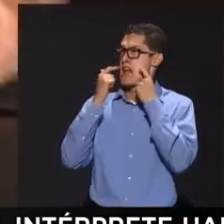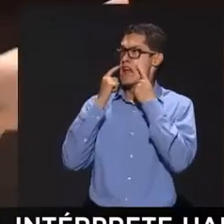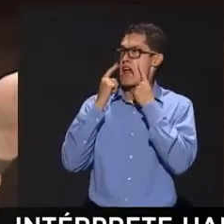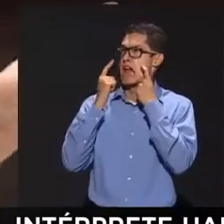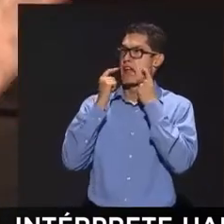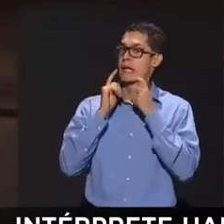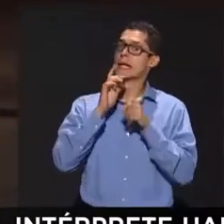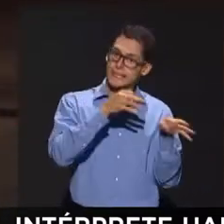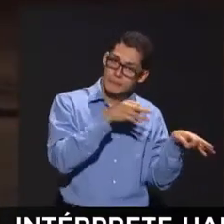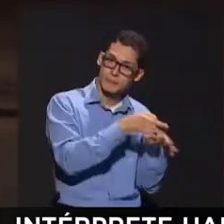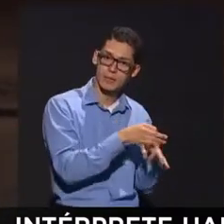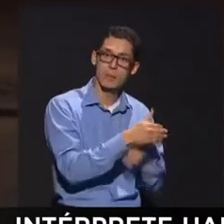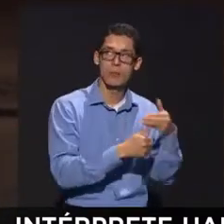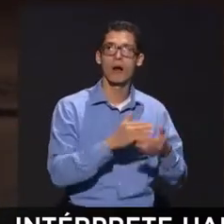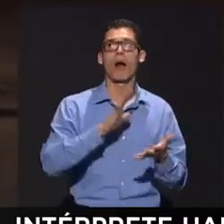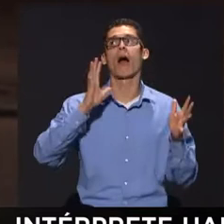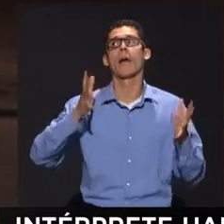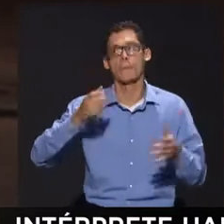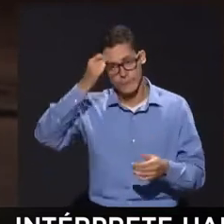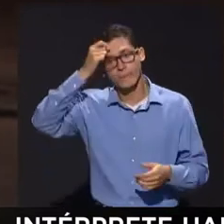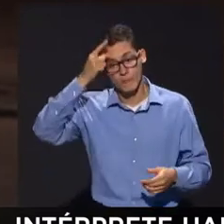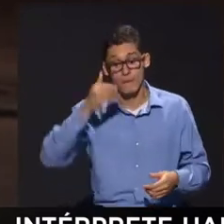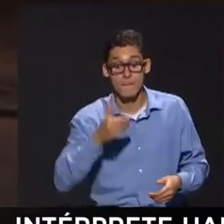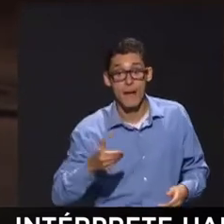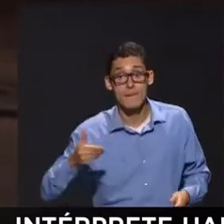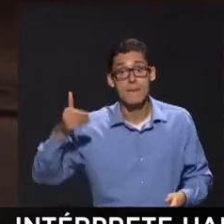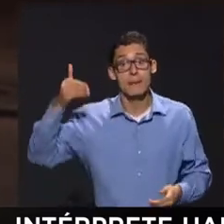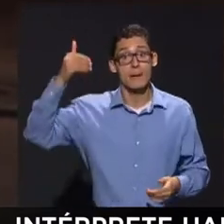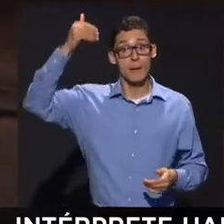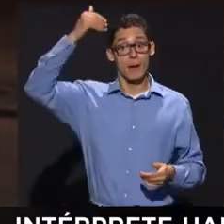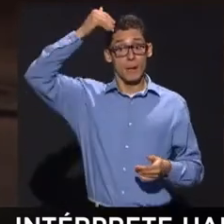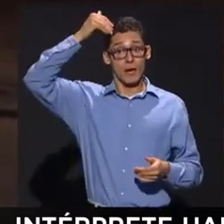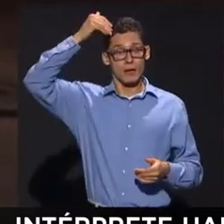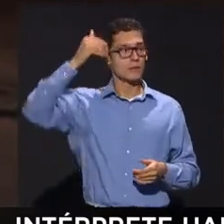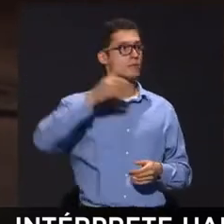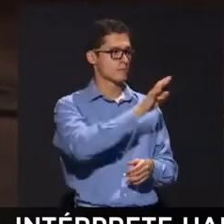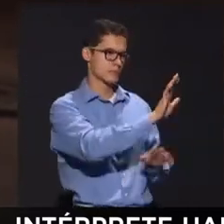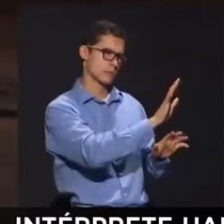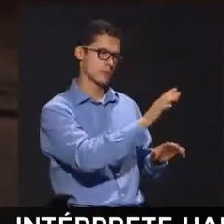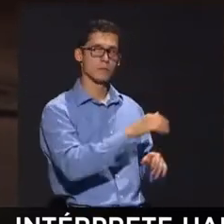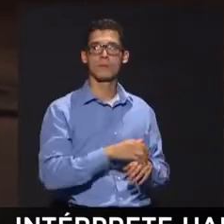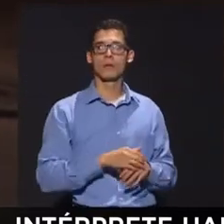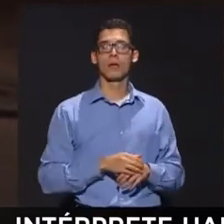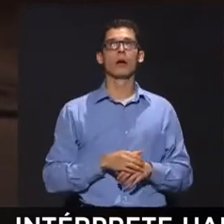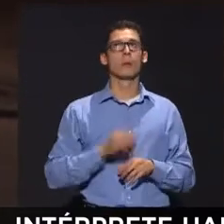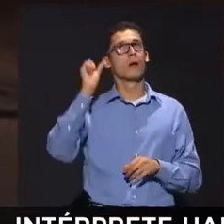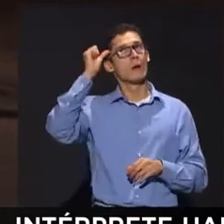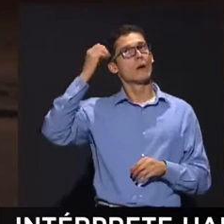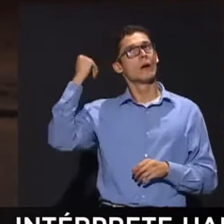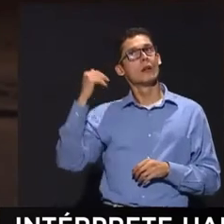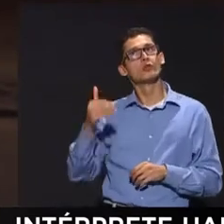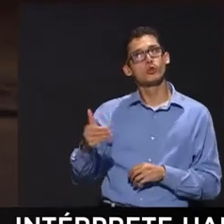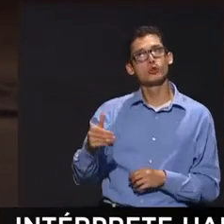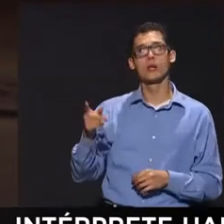sí, que no, que ahorita, que más tarde. Entonces, disciplina positiva nos propone un enfoque en soluciones, educar enfocando